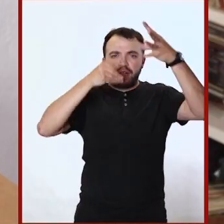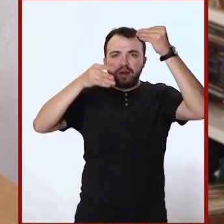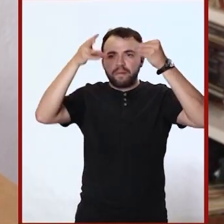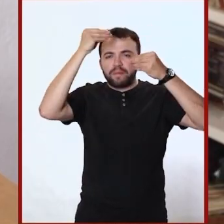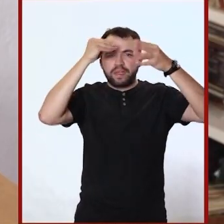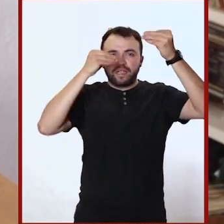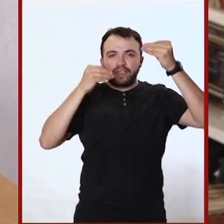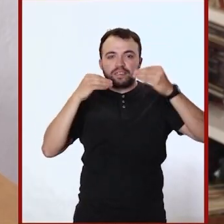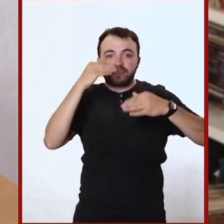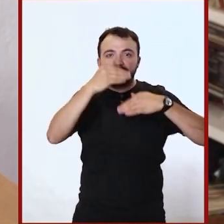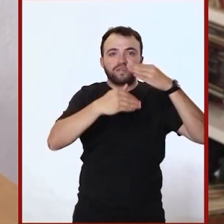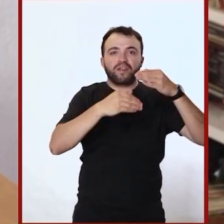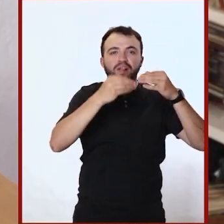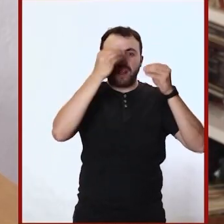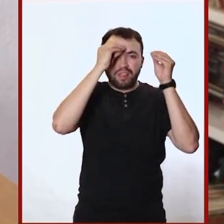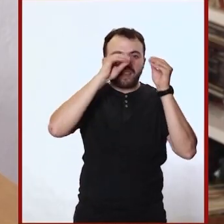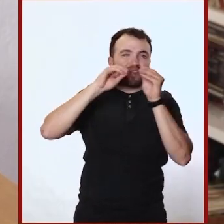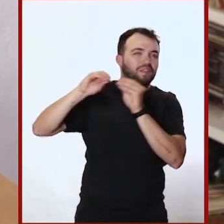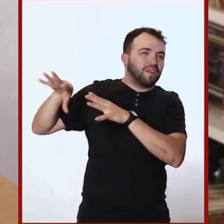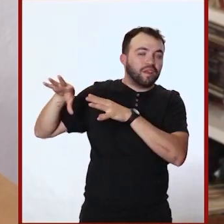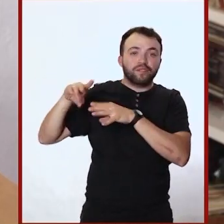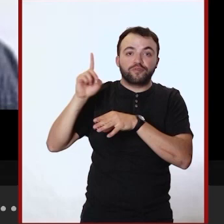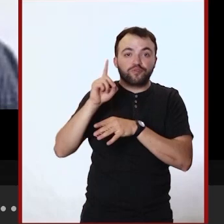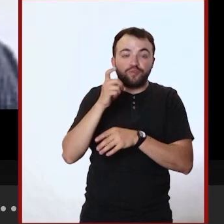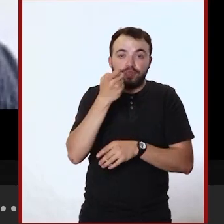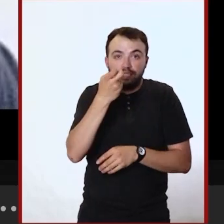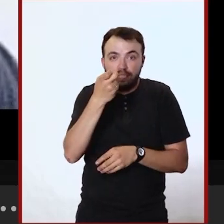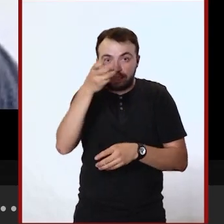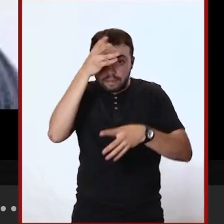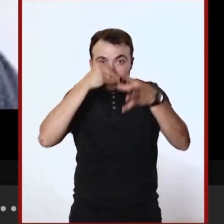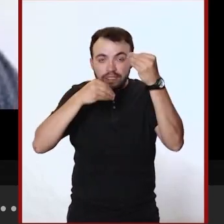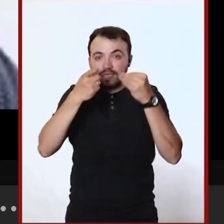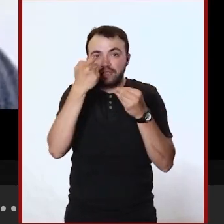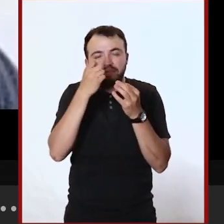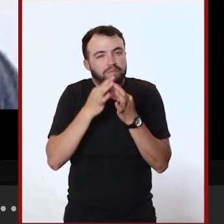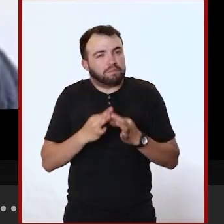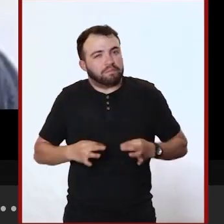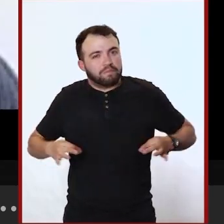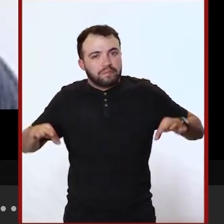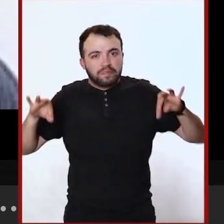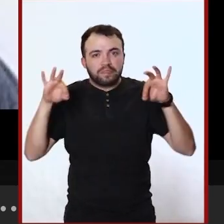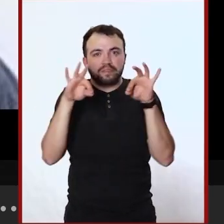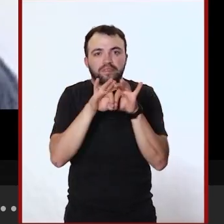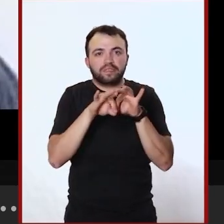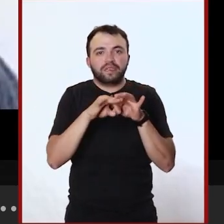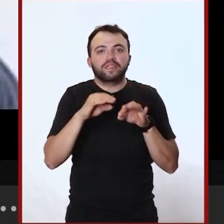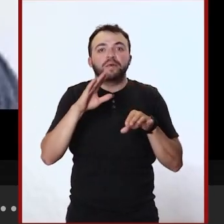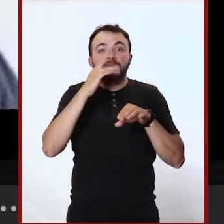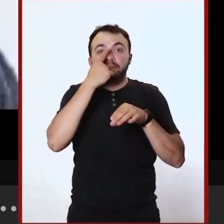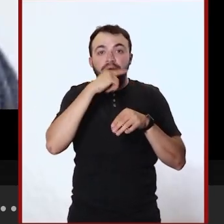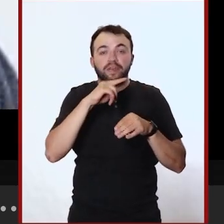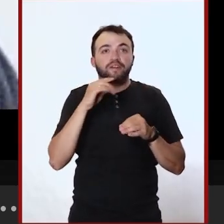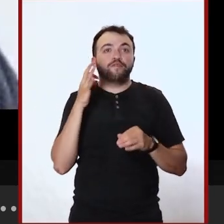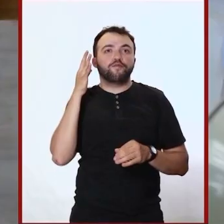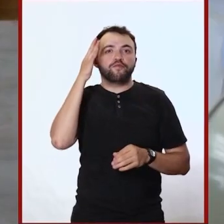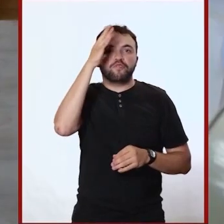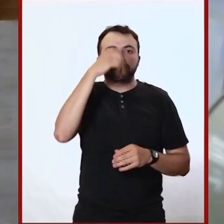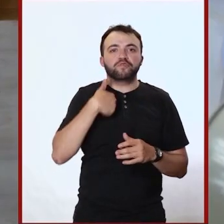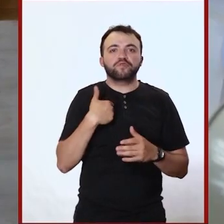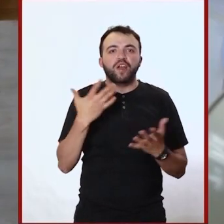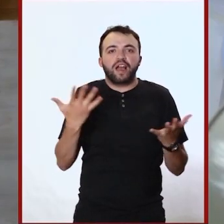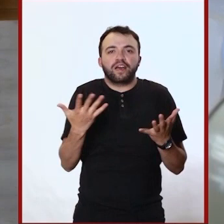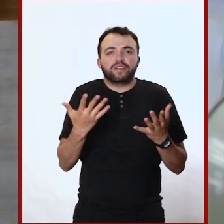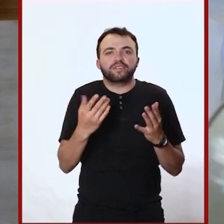tan importantes. Entonces, esos conocimientos son fundamentales para poder empezar a estructurarse a uno mismo un proyecto que vaya más